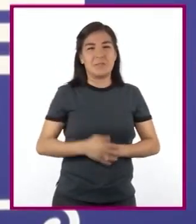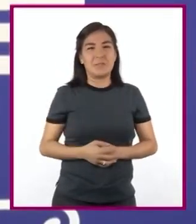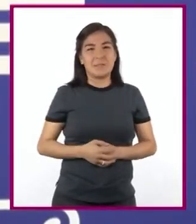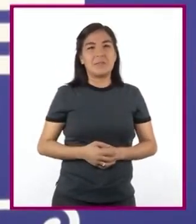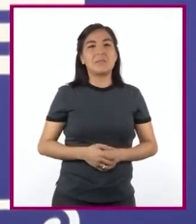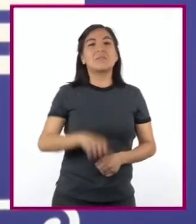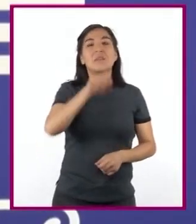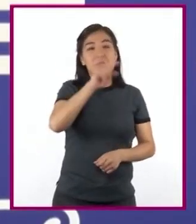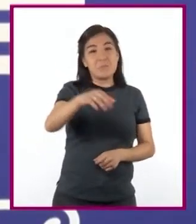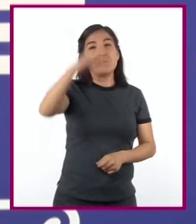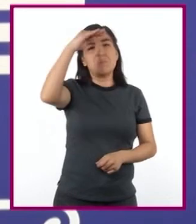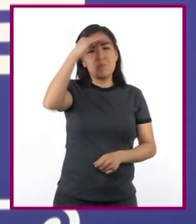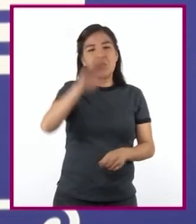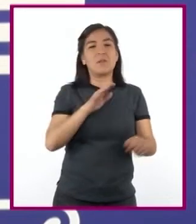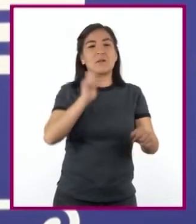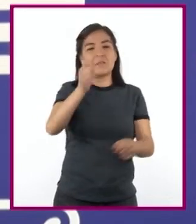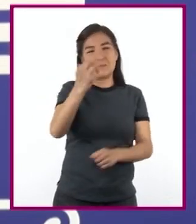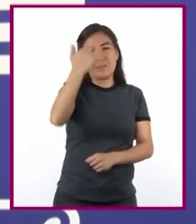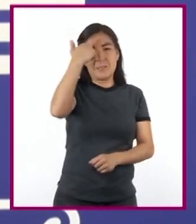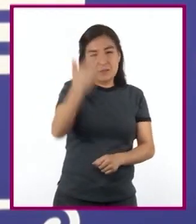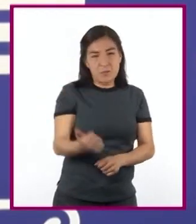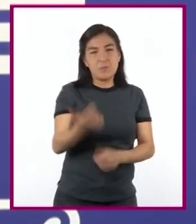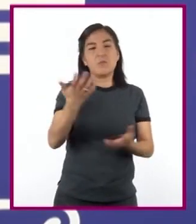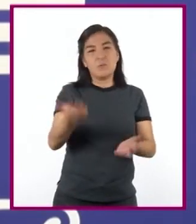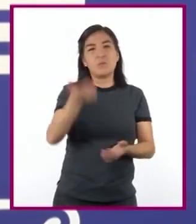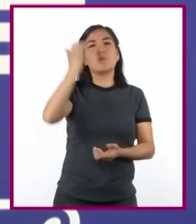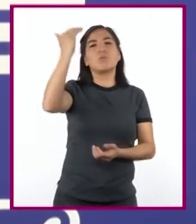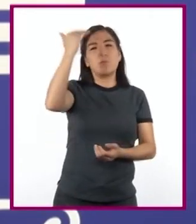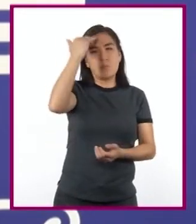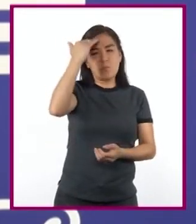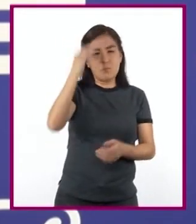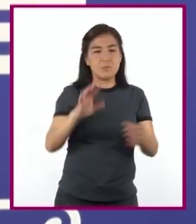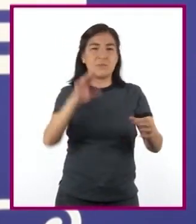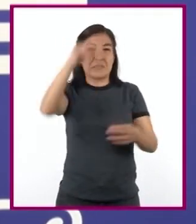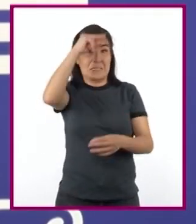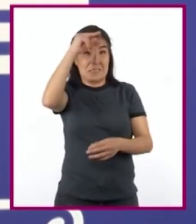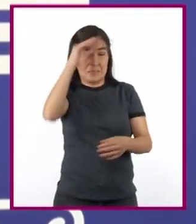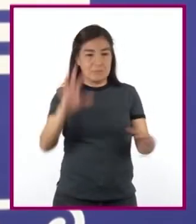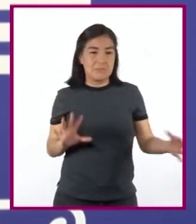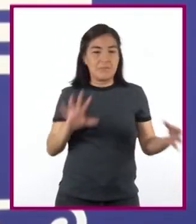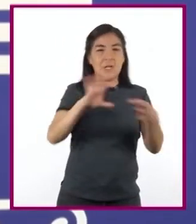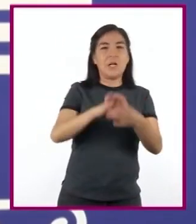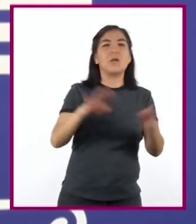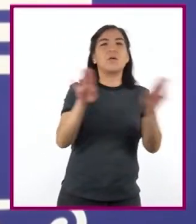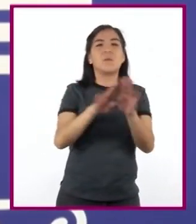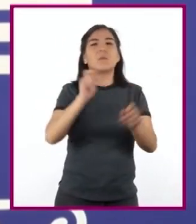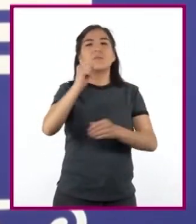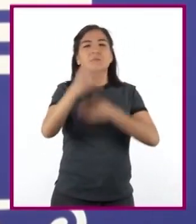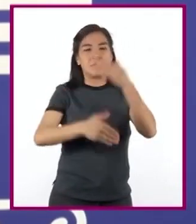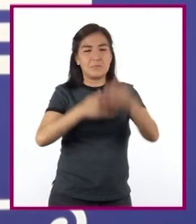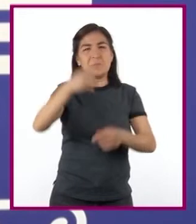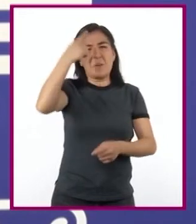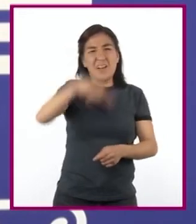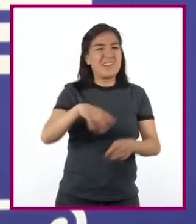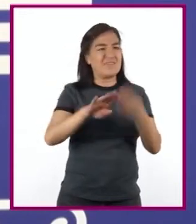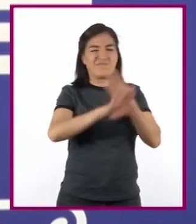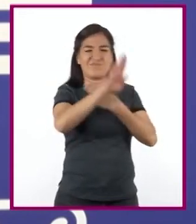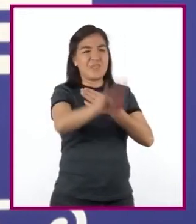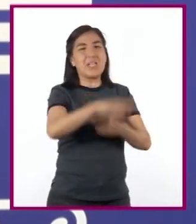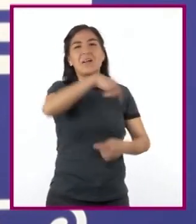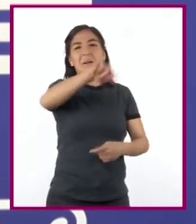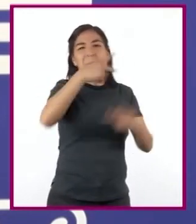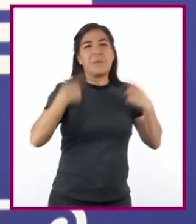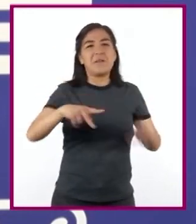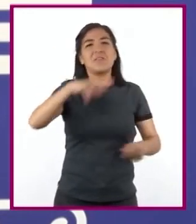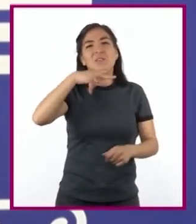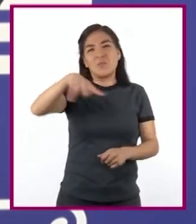También pensaban que la razón y el conocimiento debían imperar sobre la superstición y la ignorancia para promover